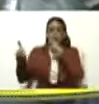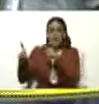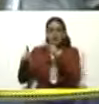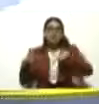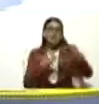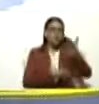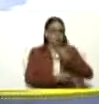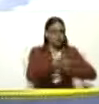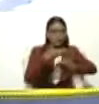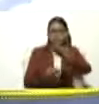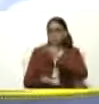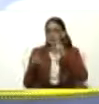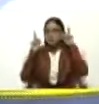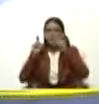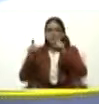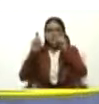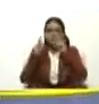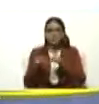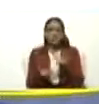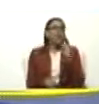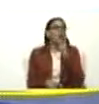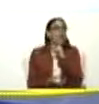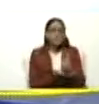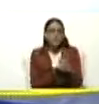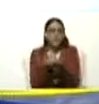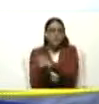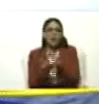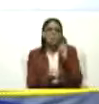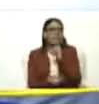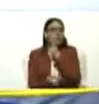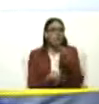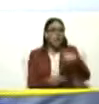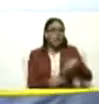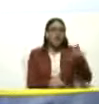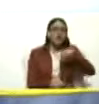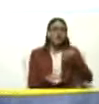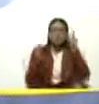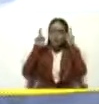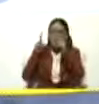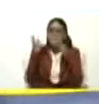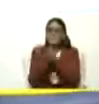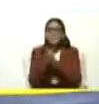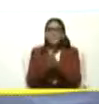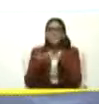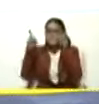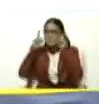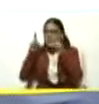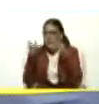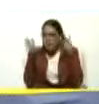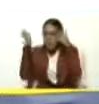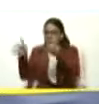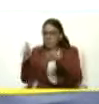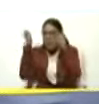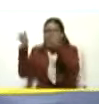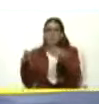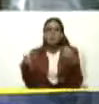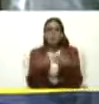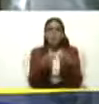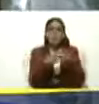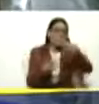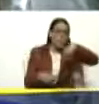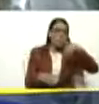ayudando. ¿Cómo se llama esa ayudantía? Preparador. Soy un preparador, exacto. ¿Quinto año? Sí. ¿Esto